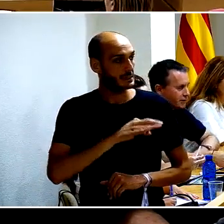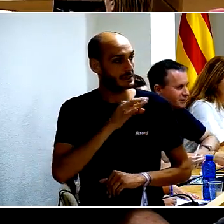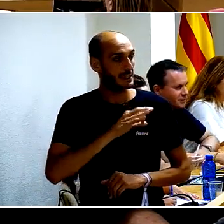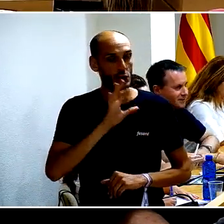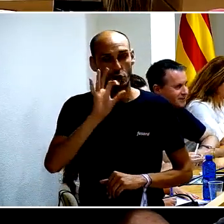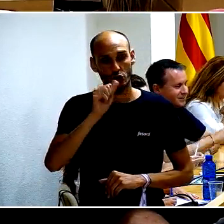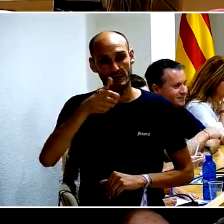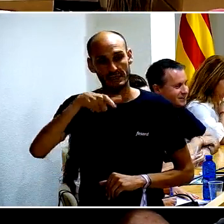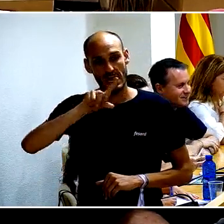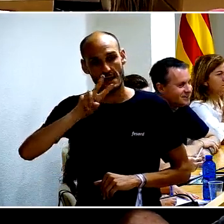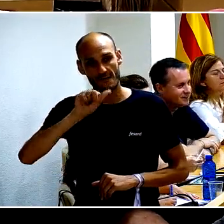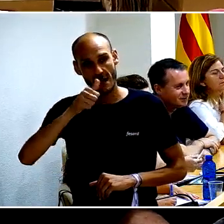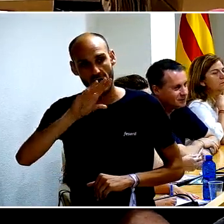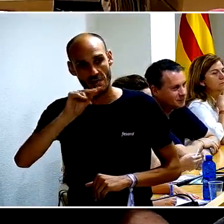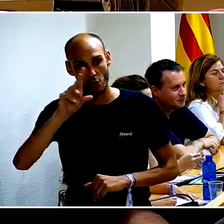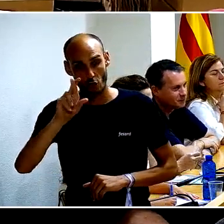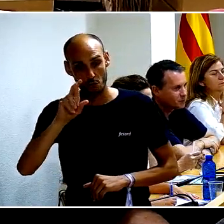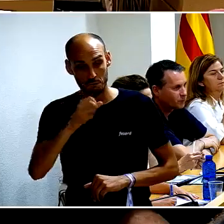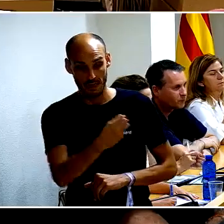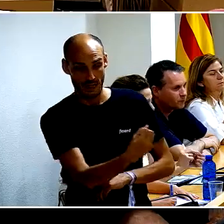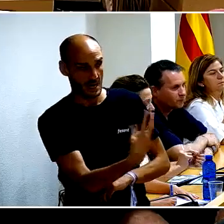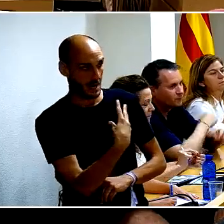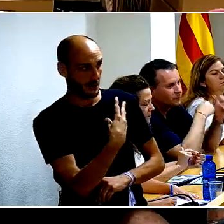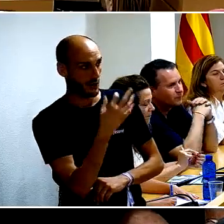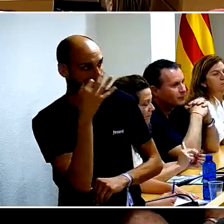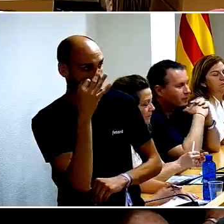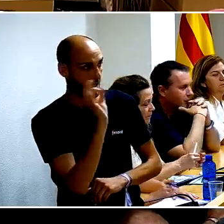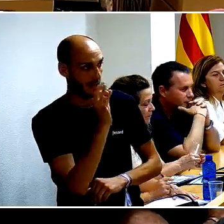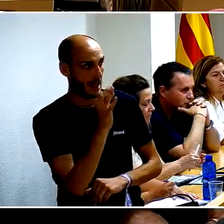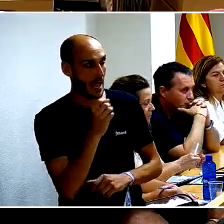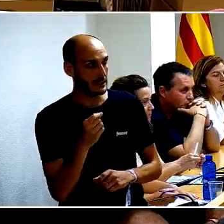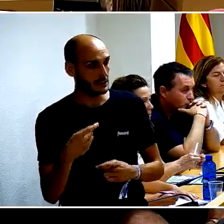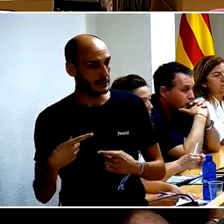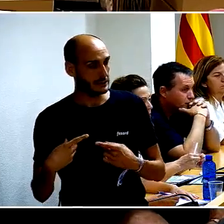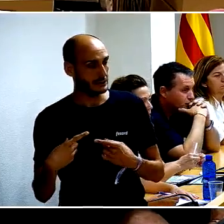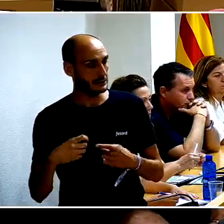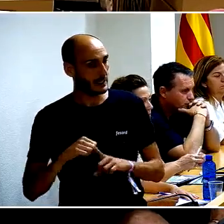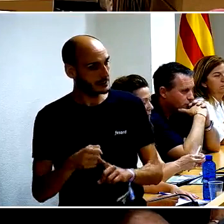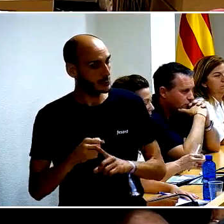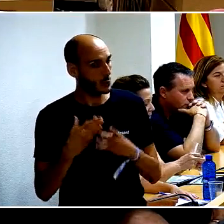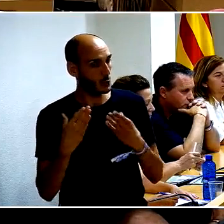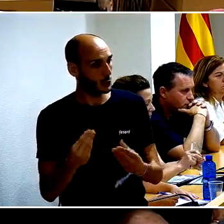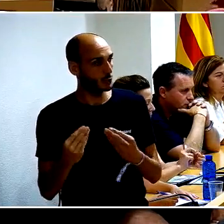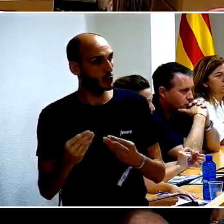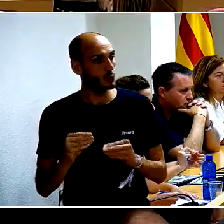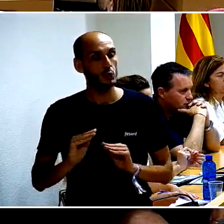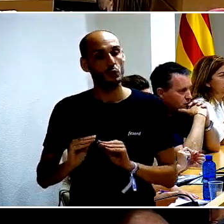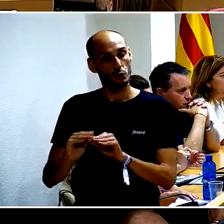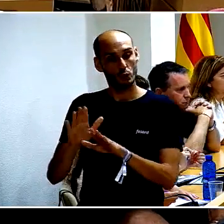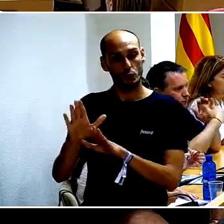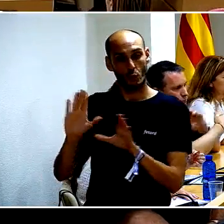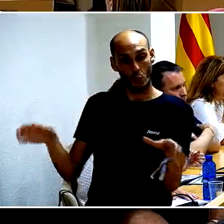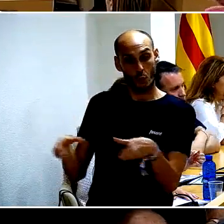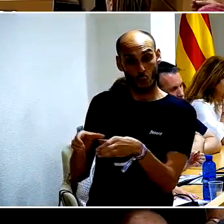Salvador. Señor Salvador, me da la razón que hay mucha tensión y que el equipo de gobierno de la Vall d'Uxó está teniendo mucha tensión por grupos que se han